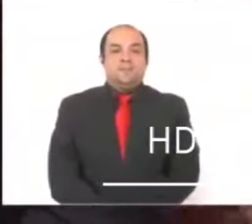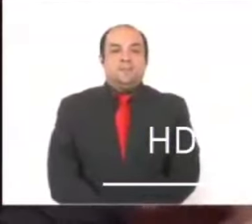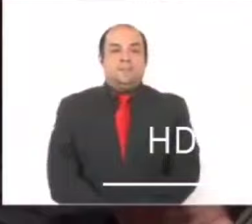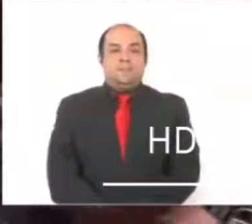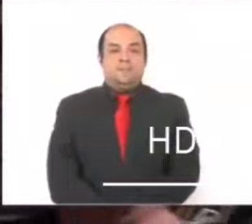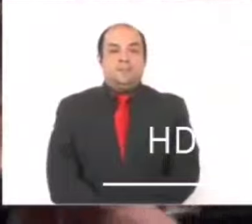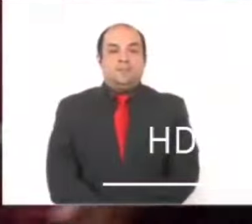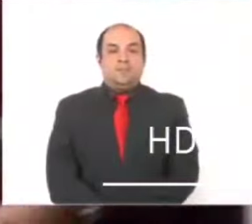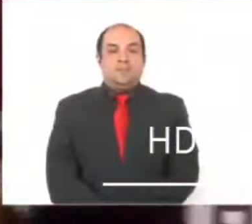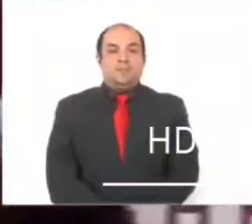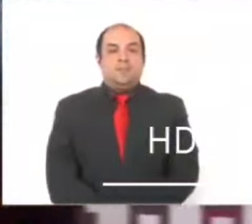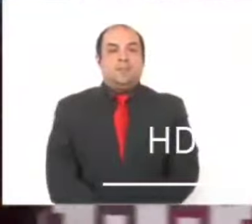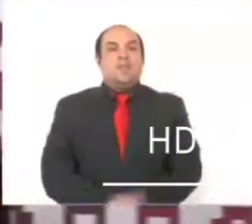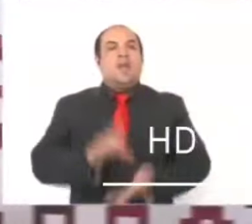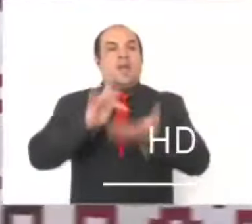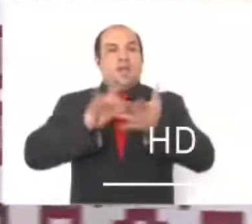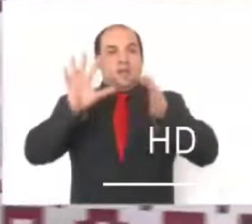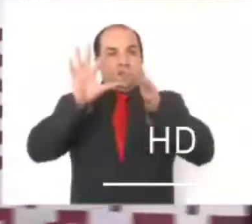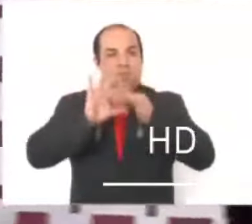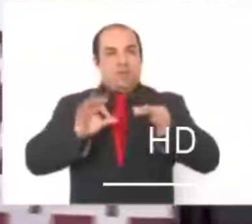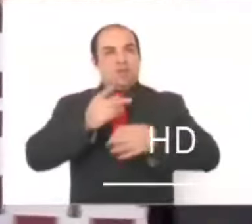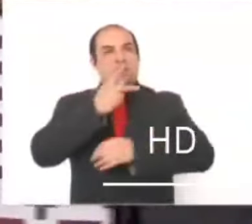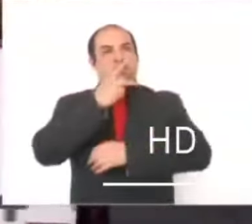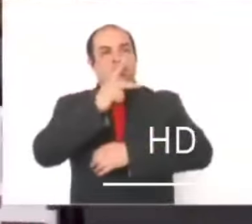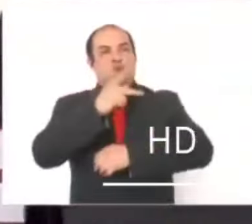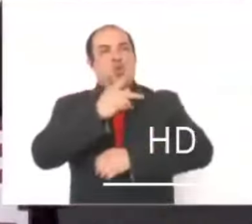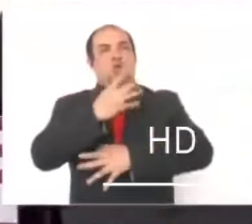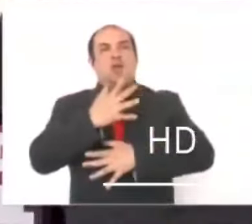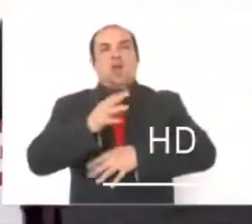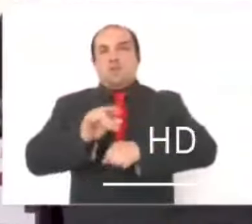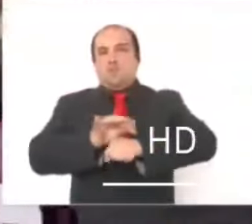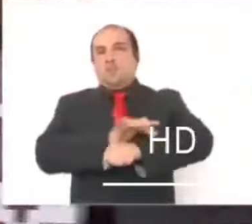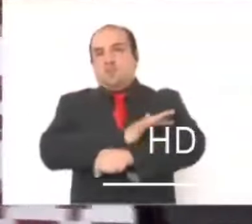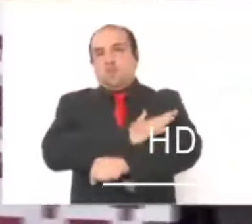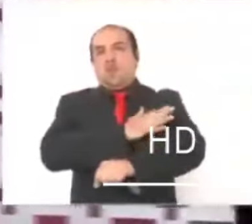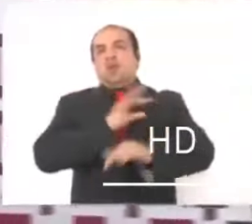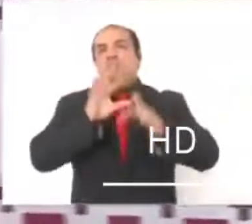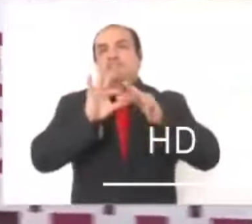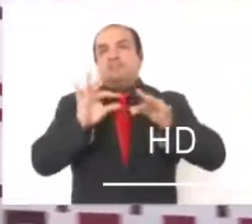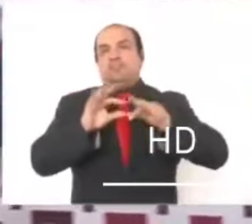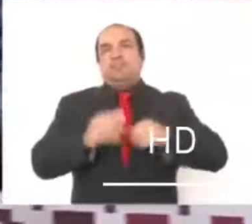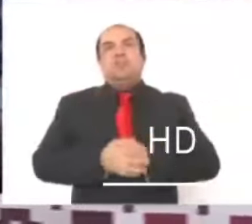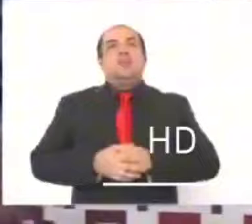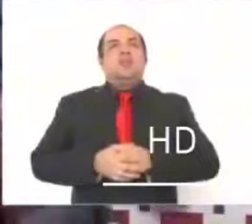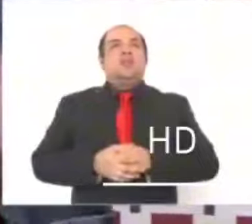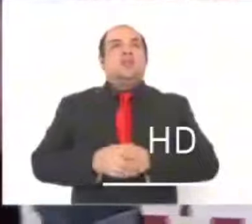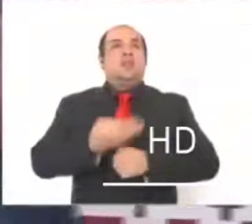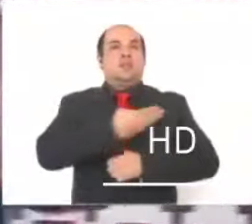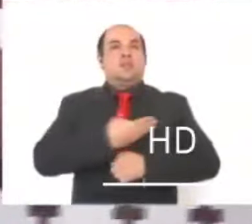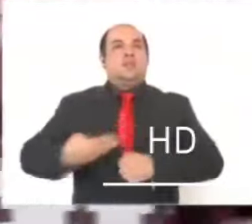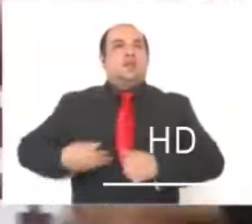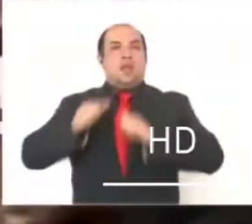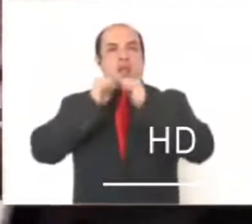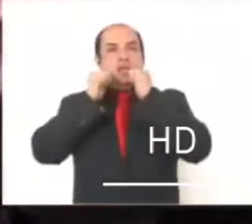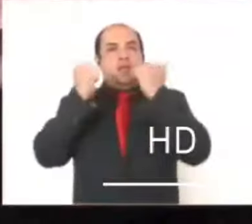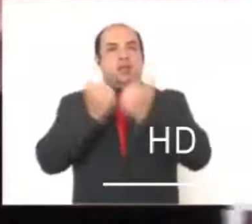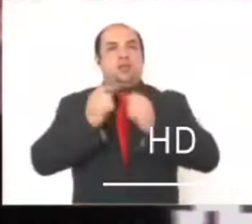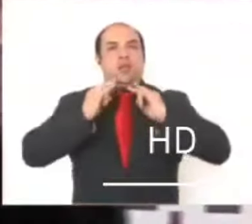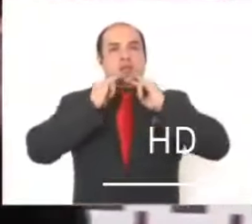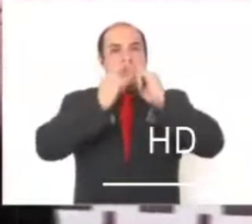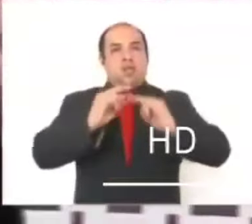Estimamos la emotiva intervención del presidente de la Asociación Tianguis Cultural El Chopo, Felipe Santiago Victoriano.